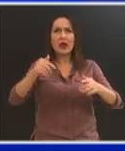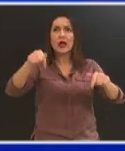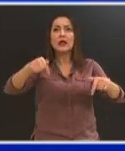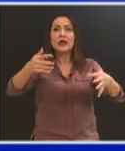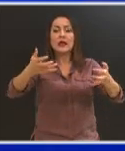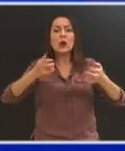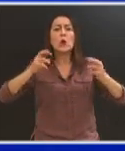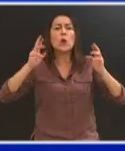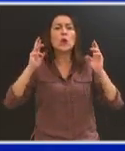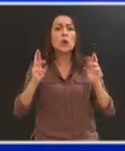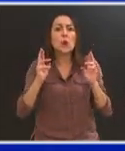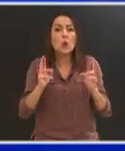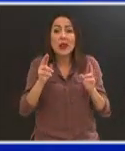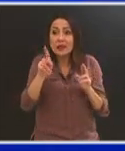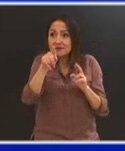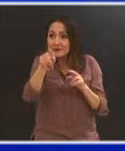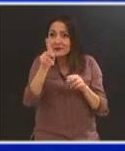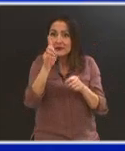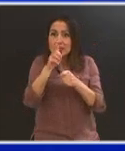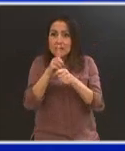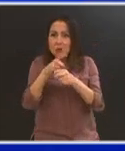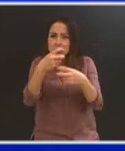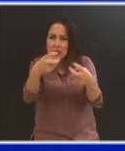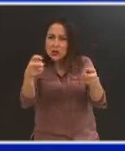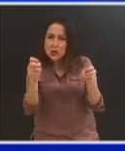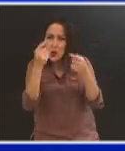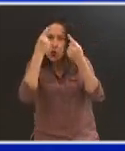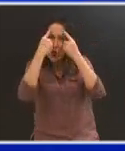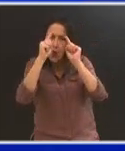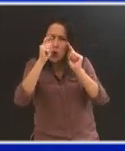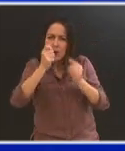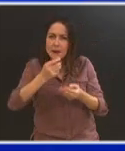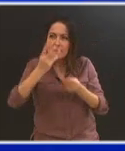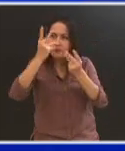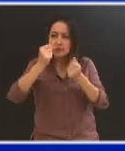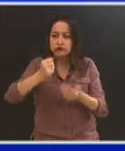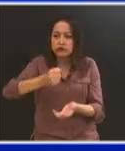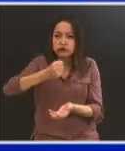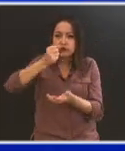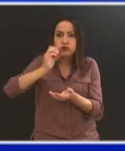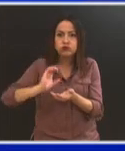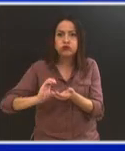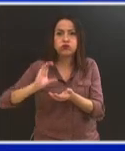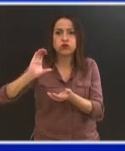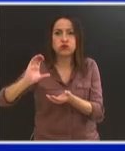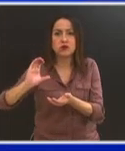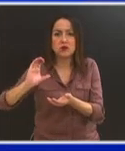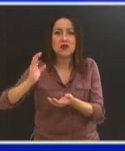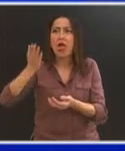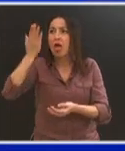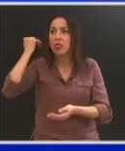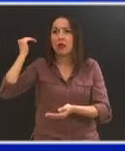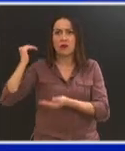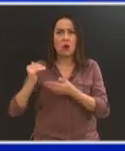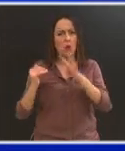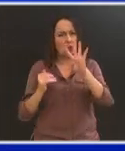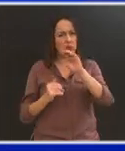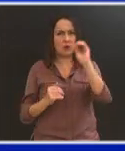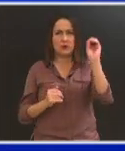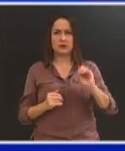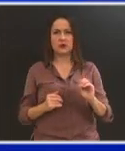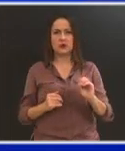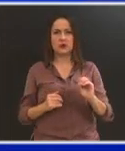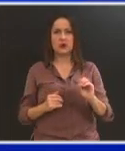es que ojalá estos diputados, esta comisión, logre subir el presupuesto que han recortado, un 4%, y